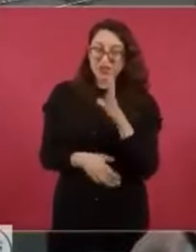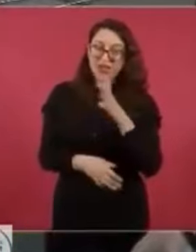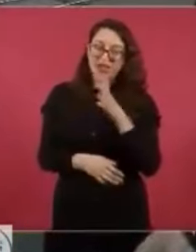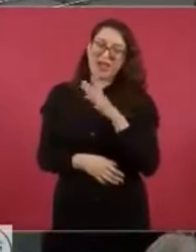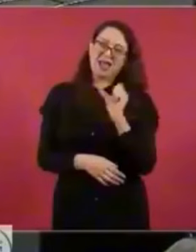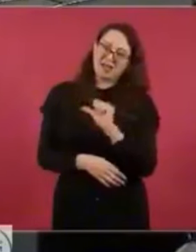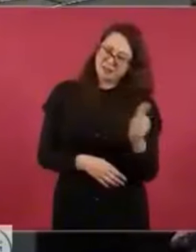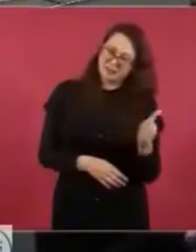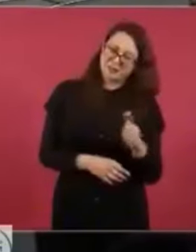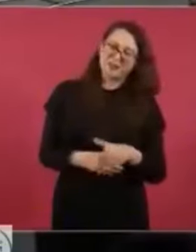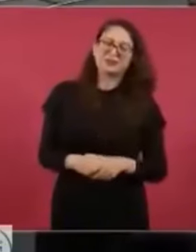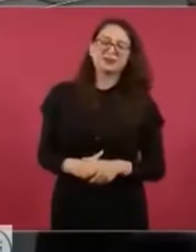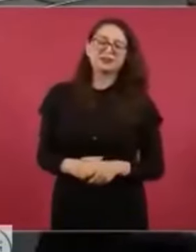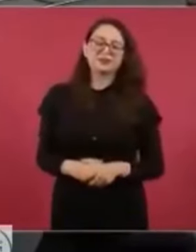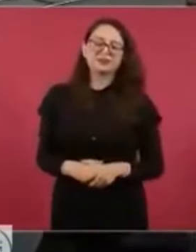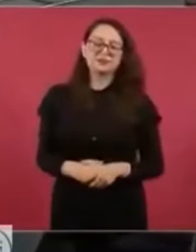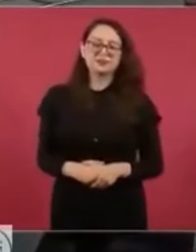que